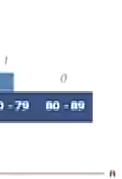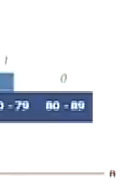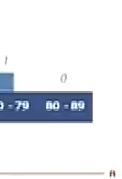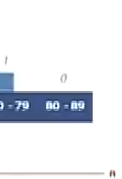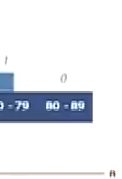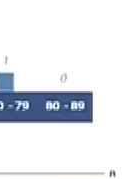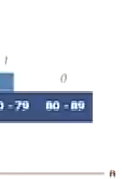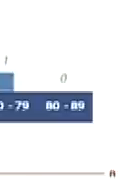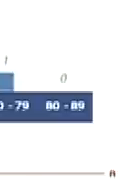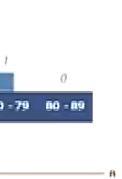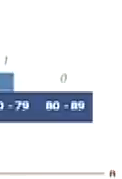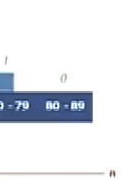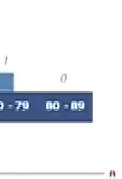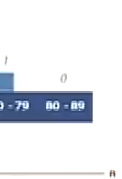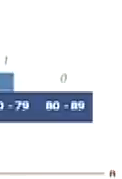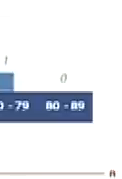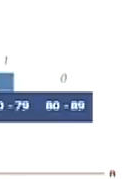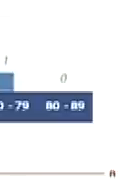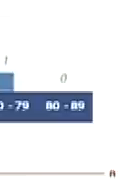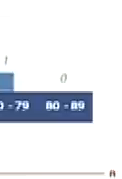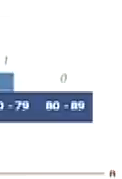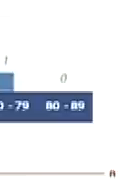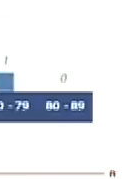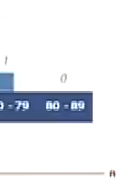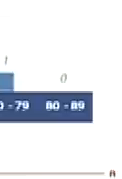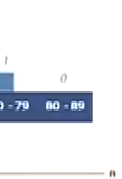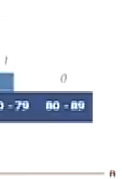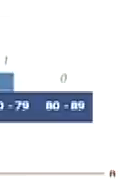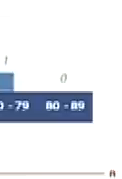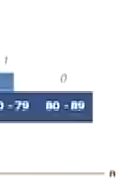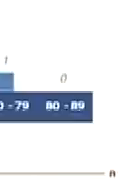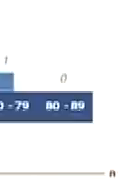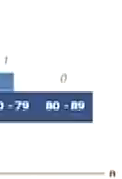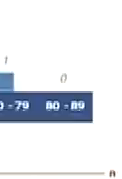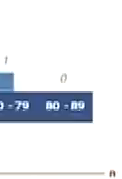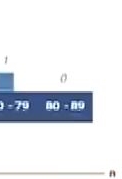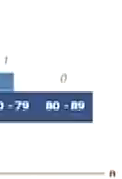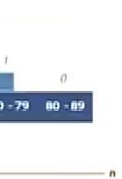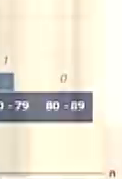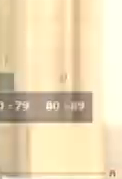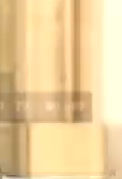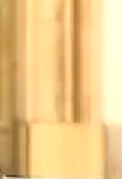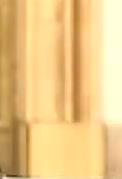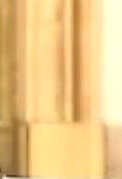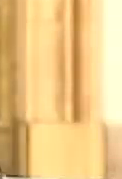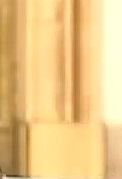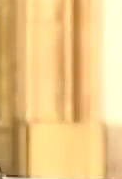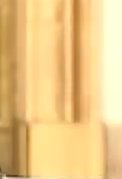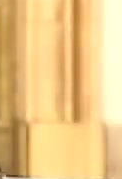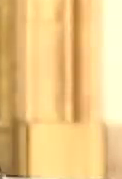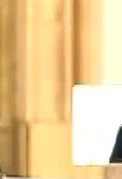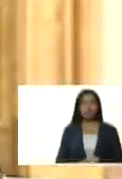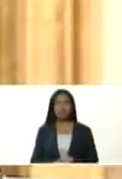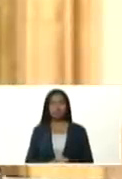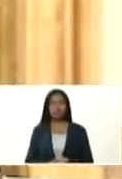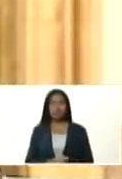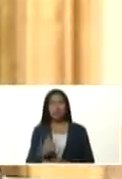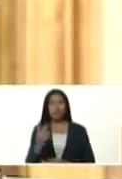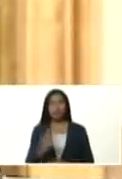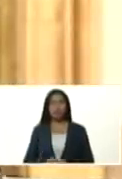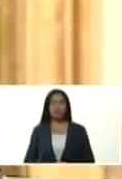De estos 33 casos, 31 son residentes en Venezuela. Hay